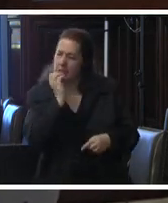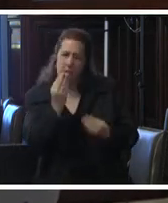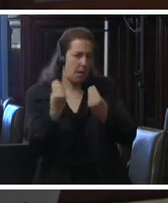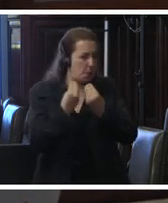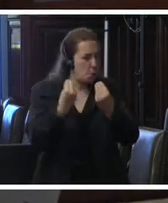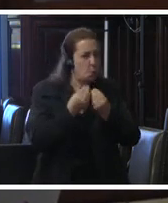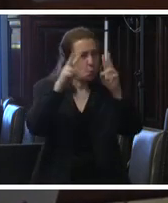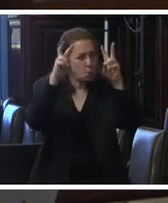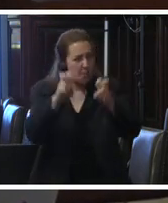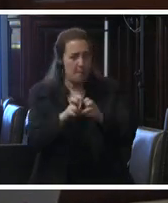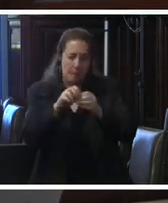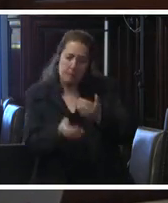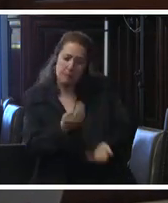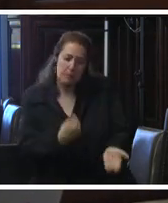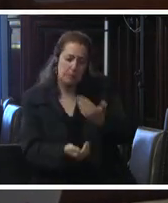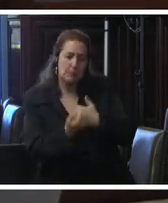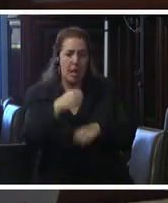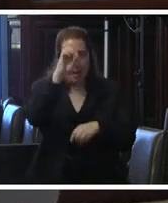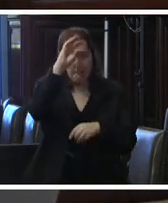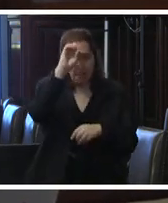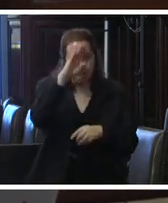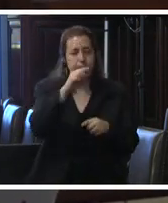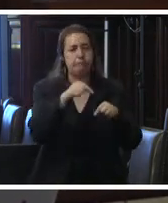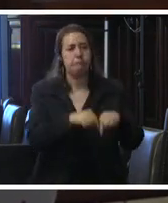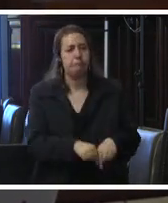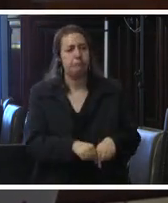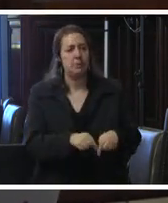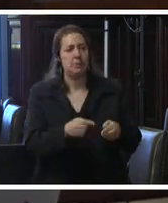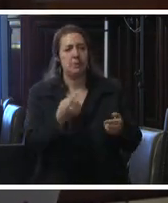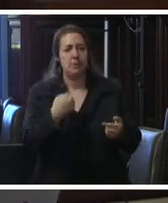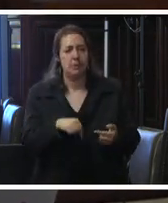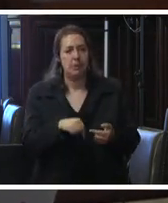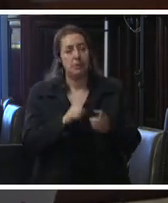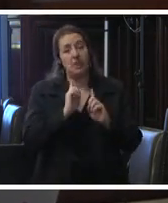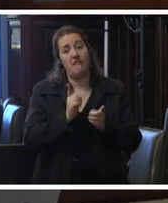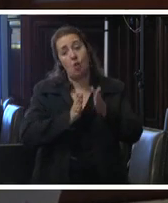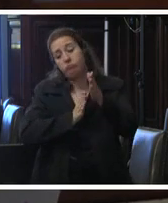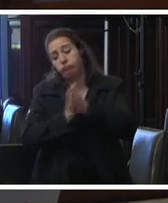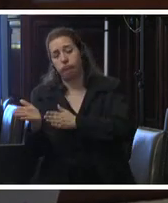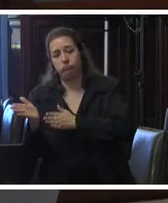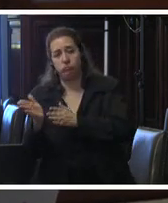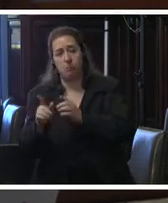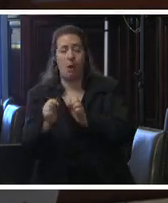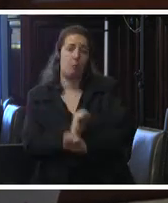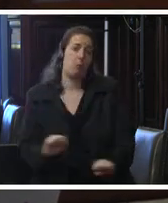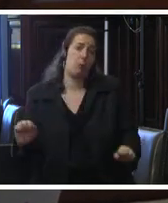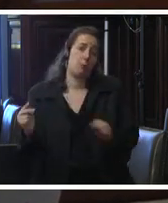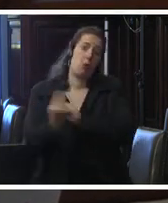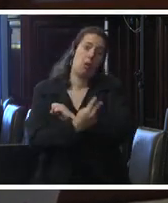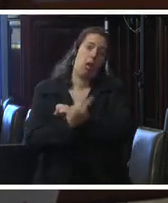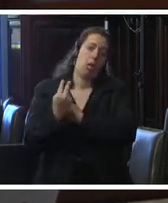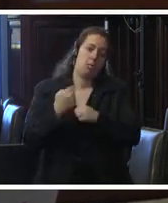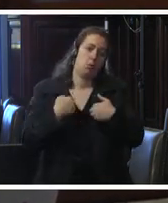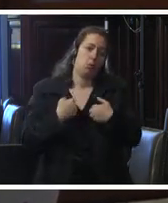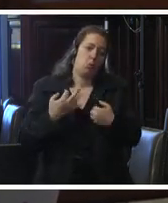extractivismo en ese territorio y pues eso la ha obligado a desplazarse para proteger su vida y la vida